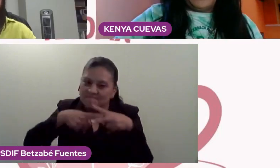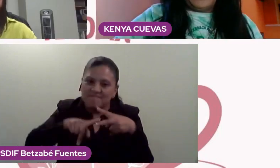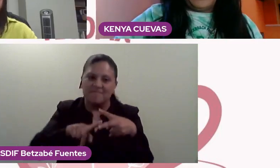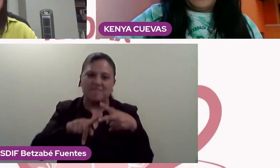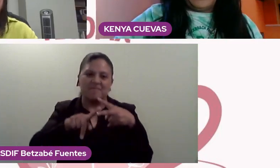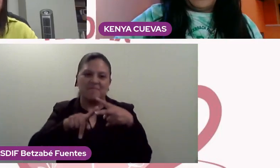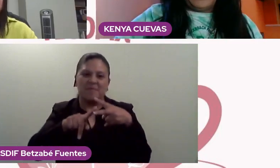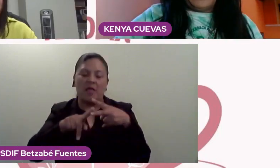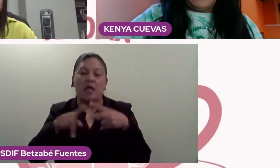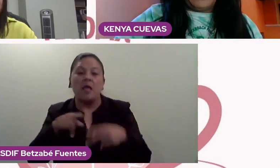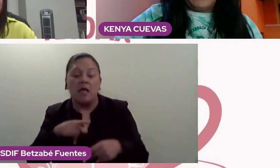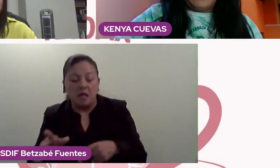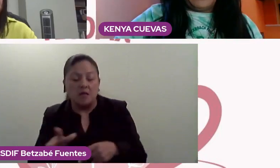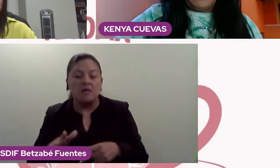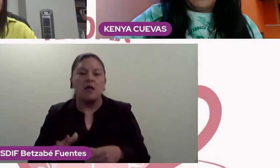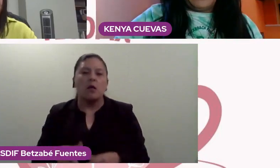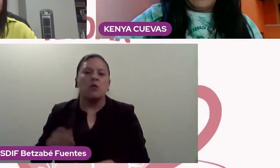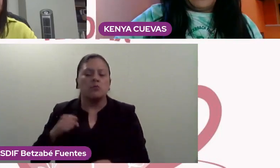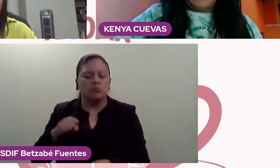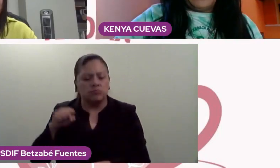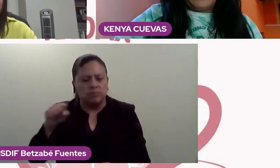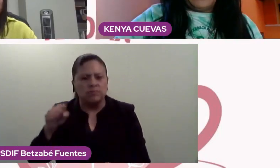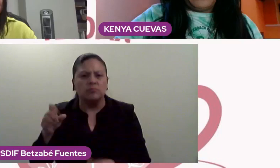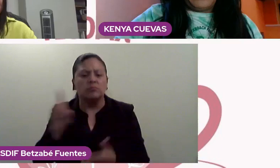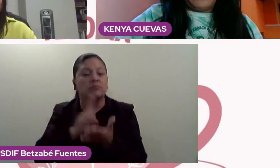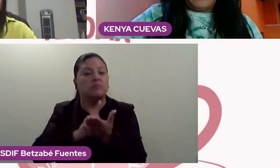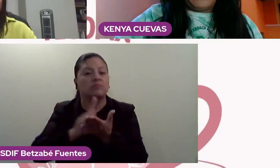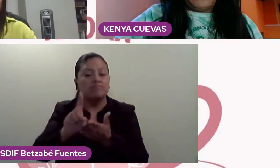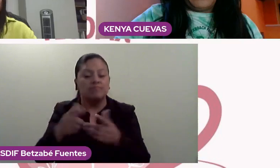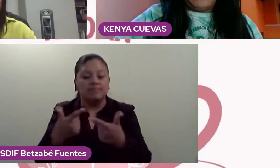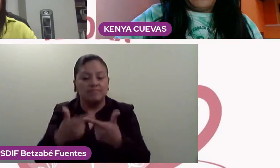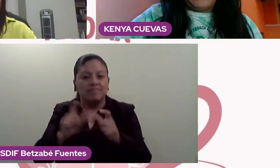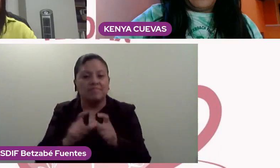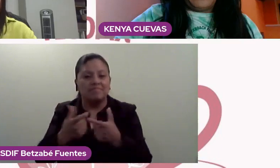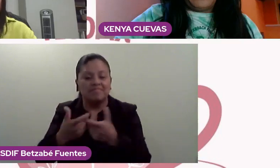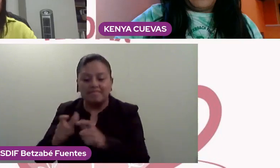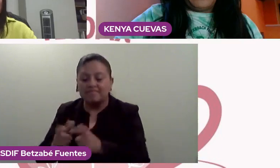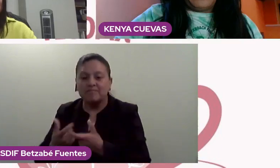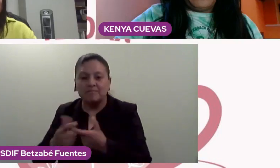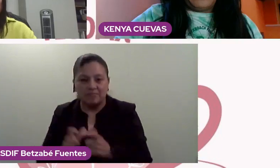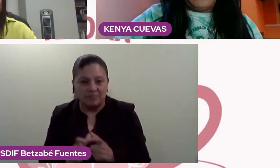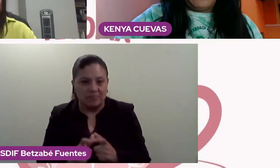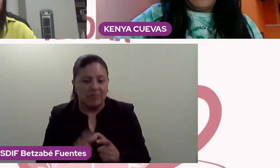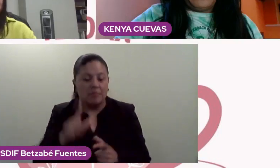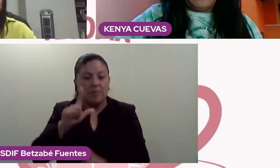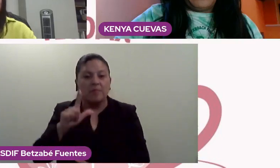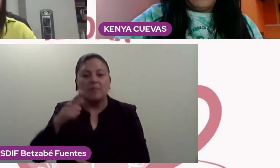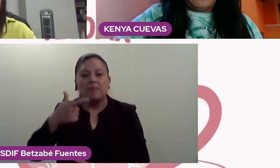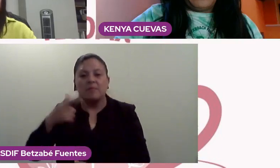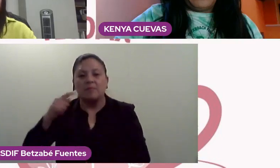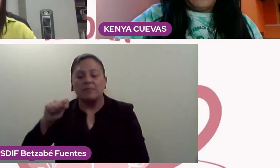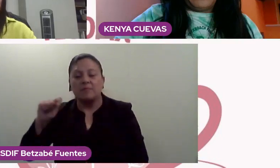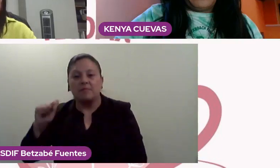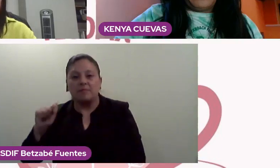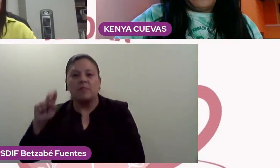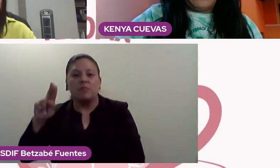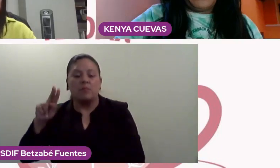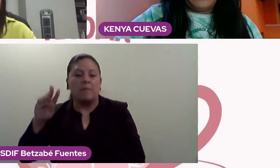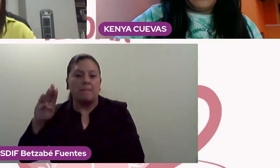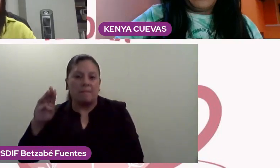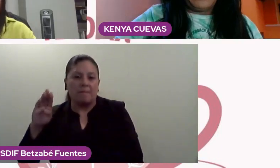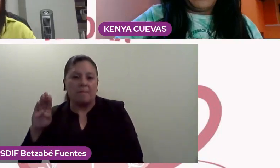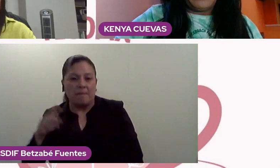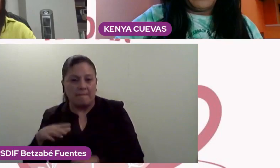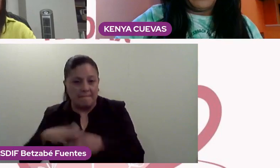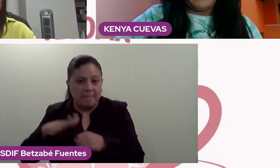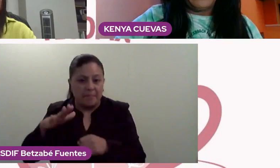activista trans que lucha por los derechos del colectivo LGBTTQ+. En 2018 funda su